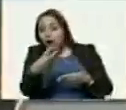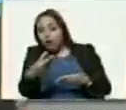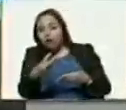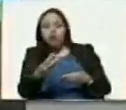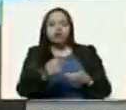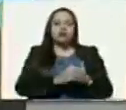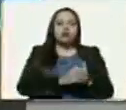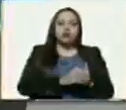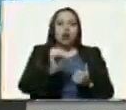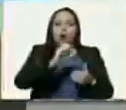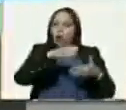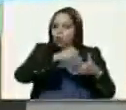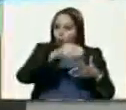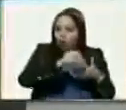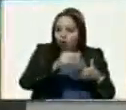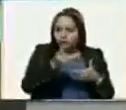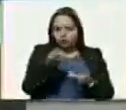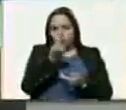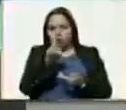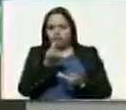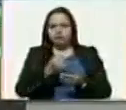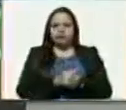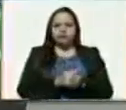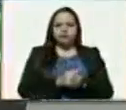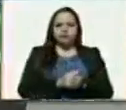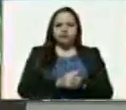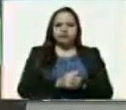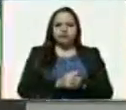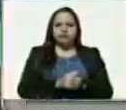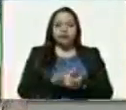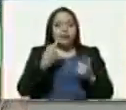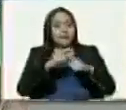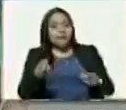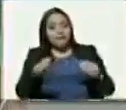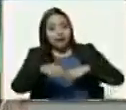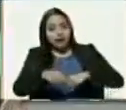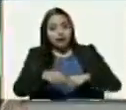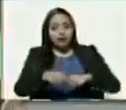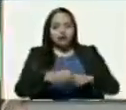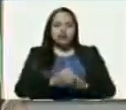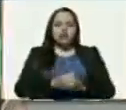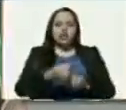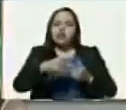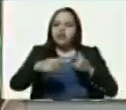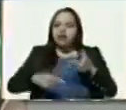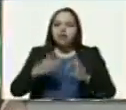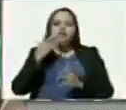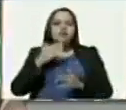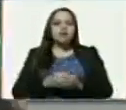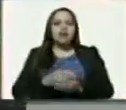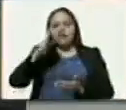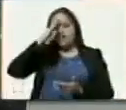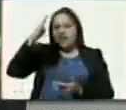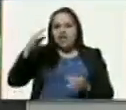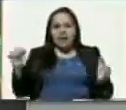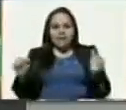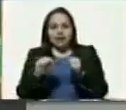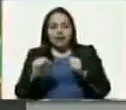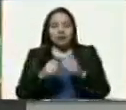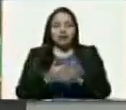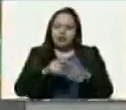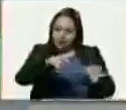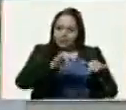europea, y el dólar, moneda americana. Sin embargo, hay estados, por ejemplo, estado Barinas, Mérida